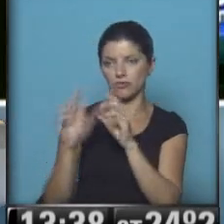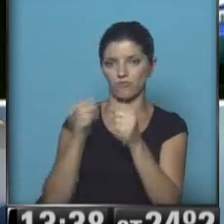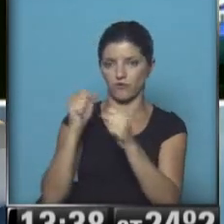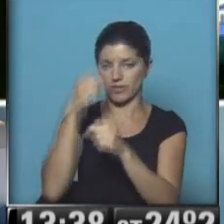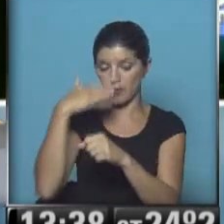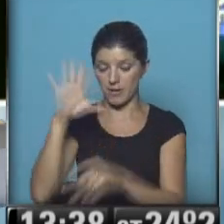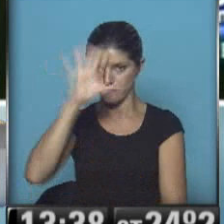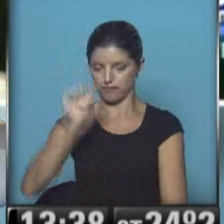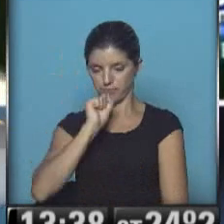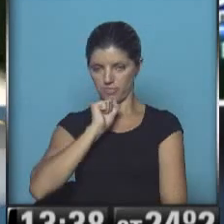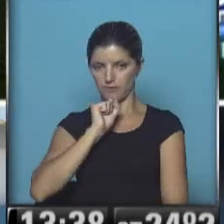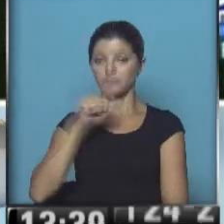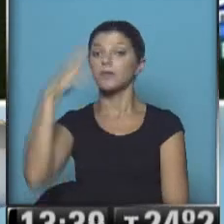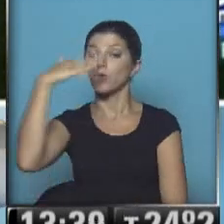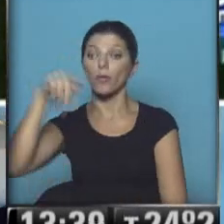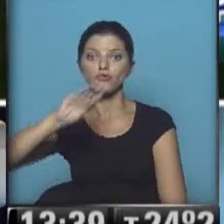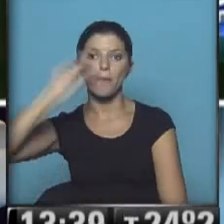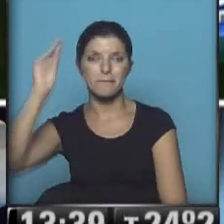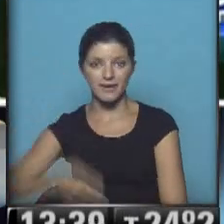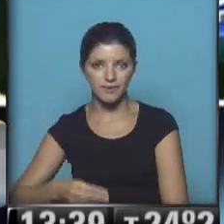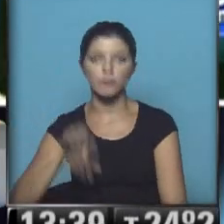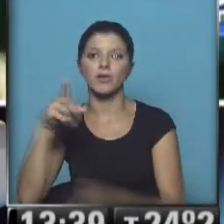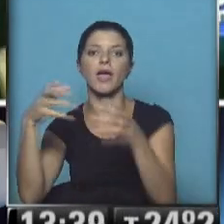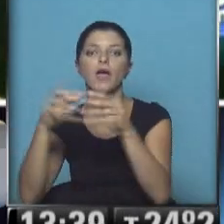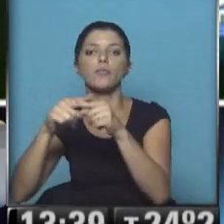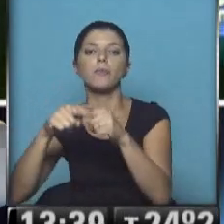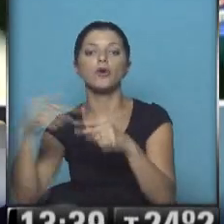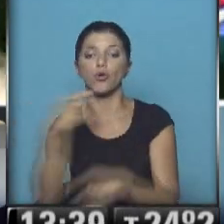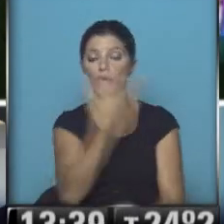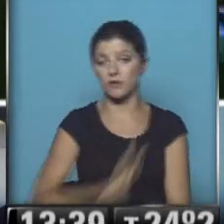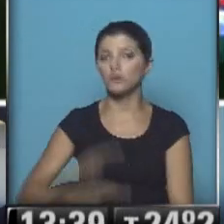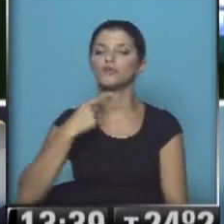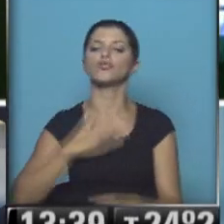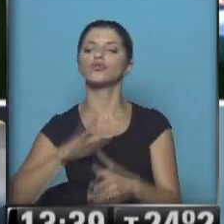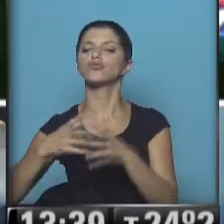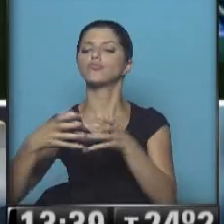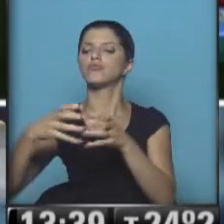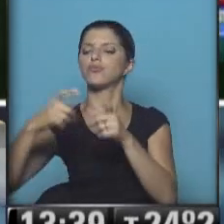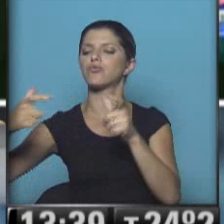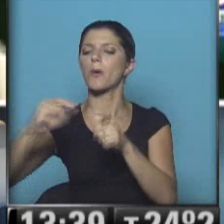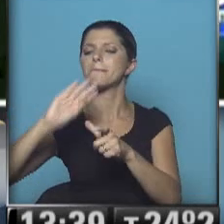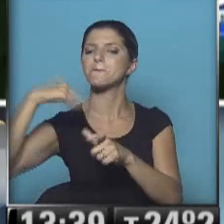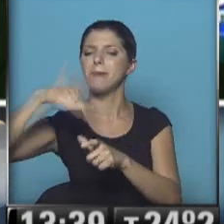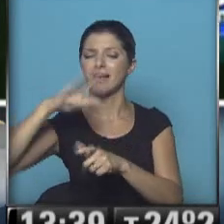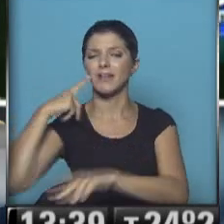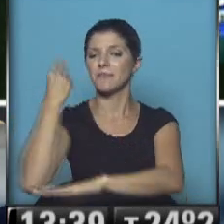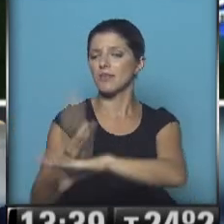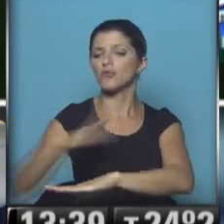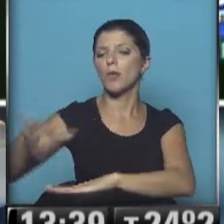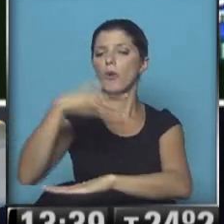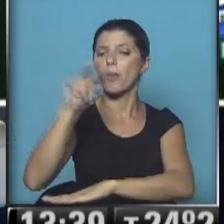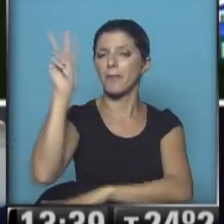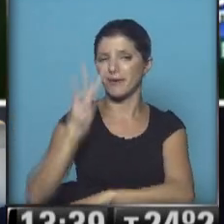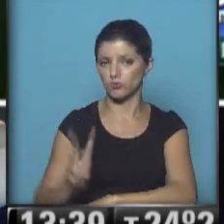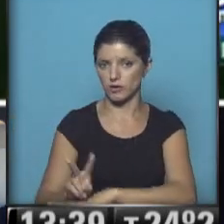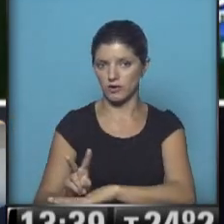cuando pierden porque tod tambén es una paradoja la oposición en Venezuela dice somos mayoría representamos a la inmensa mayoría del pueblo venezolano